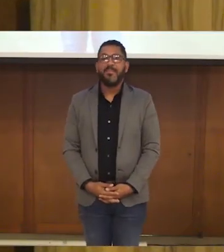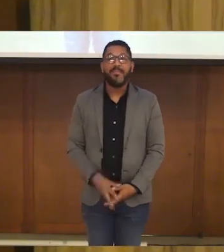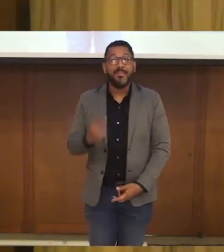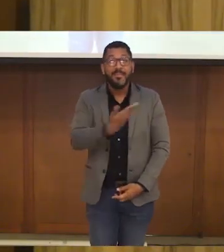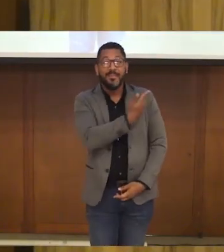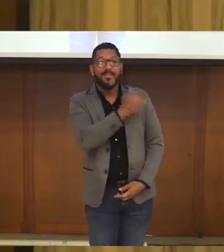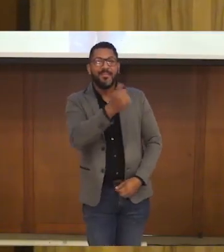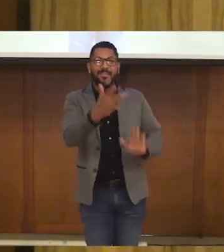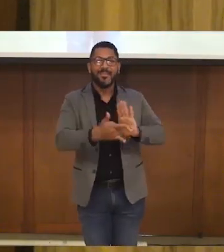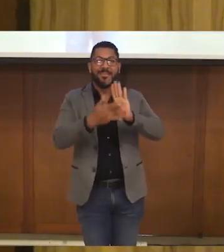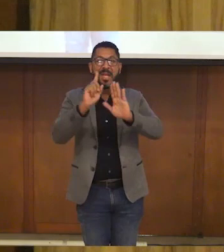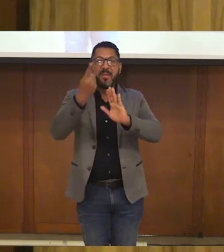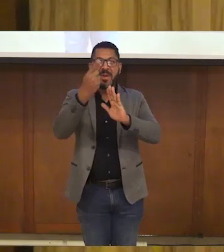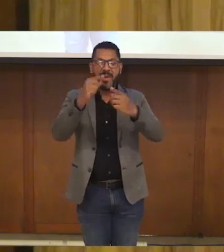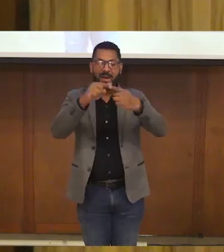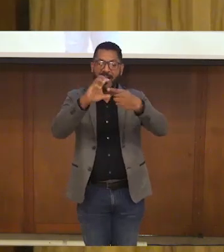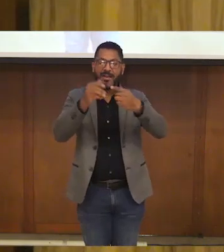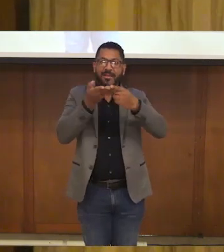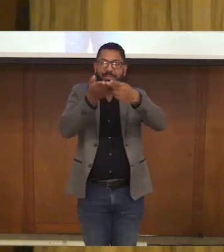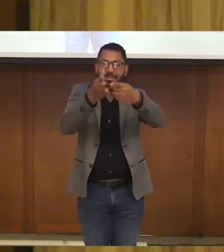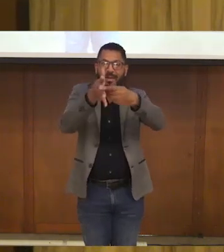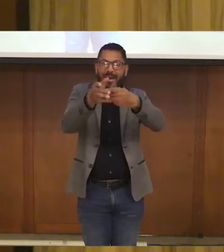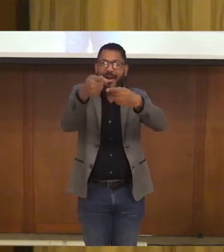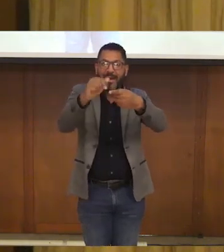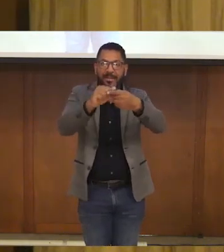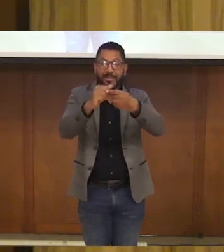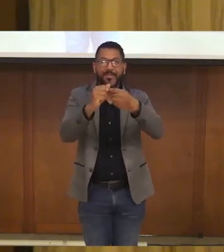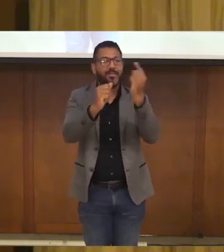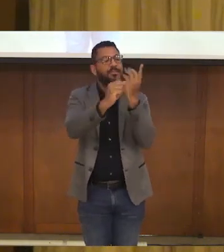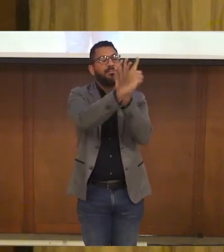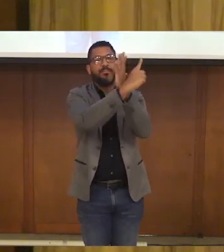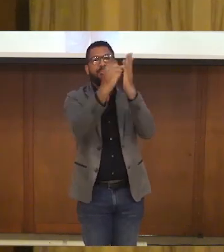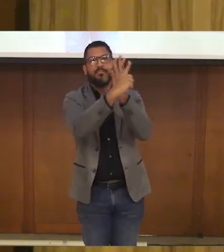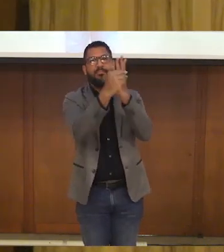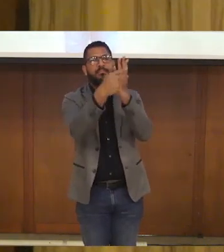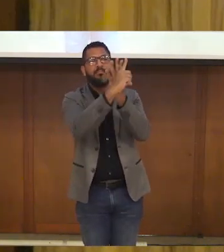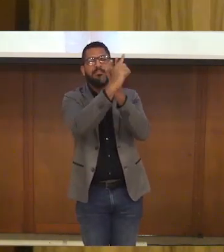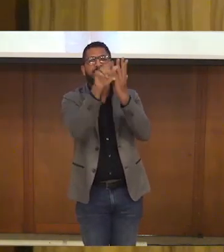esta es la presentación del primer capítulo de La Luna en los Almendros.